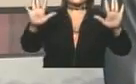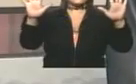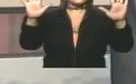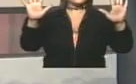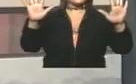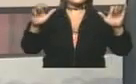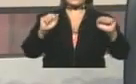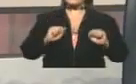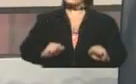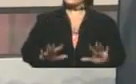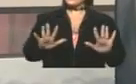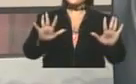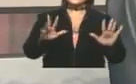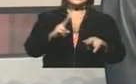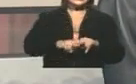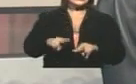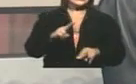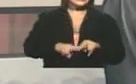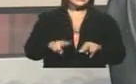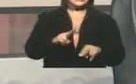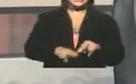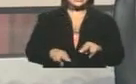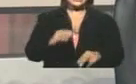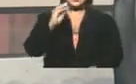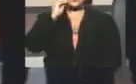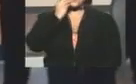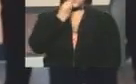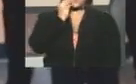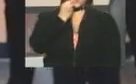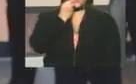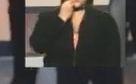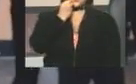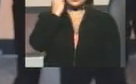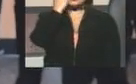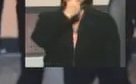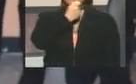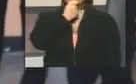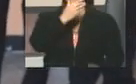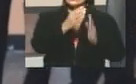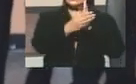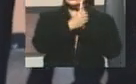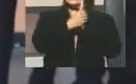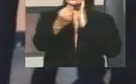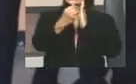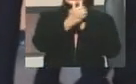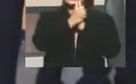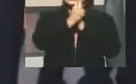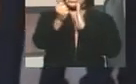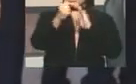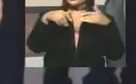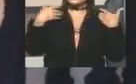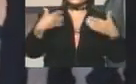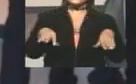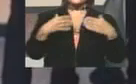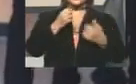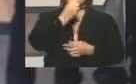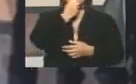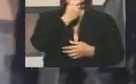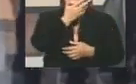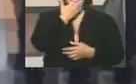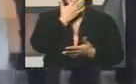he podido tener. Ay, trabajar con niños y con estos jóvenes que son talentosísimos, muy talentosos. Ellos de